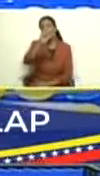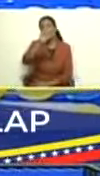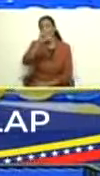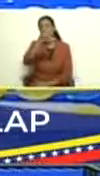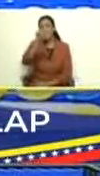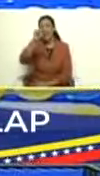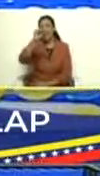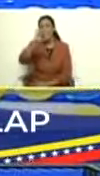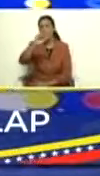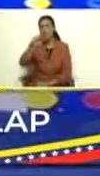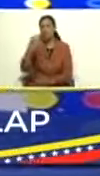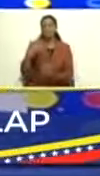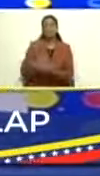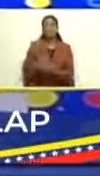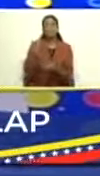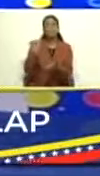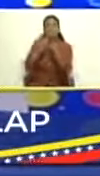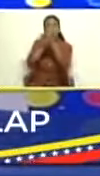Compañero